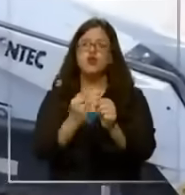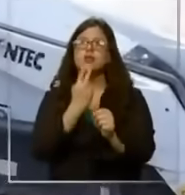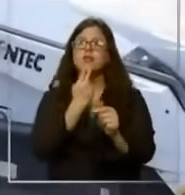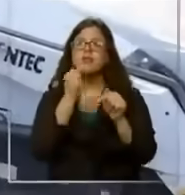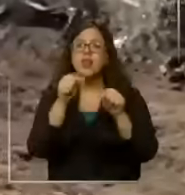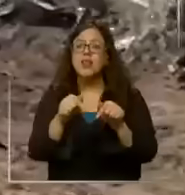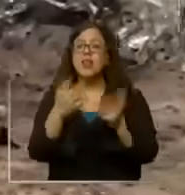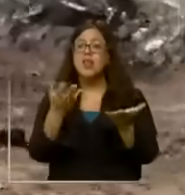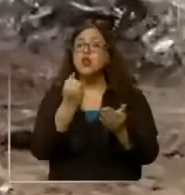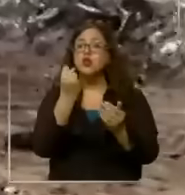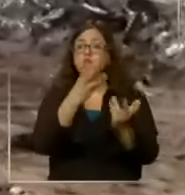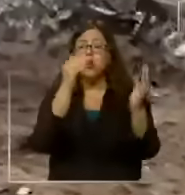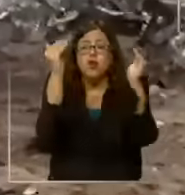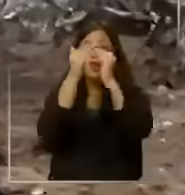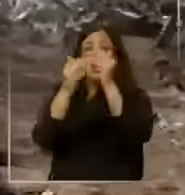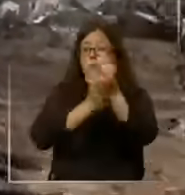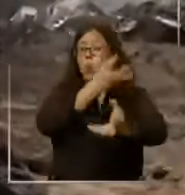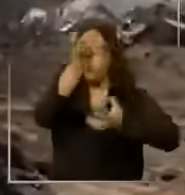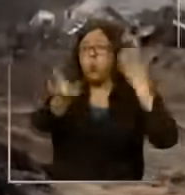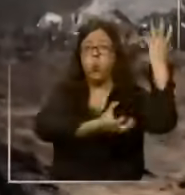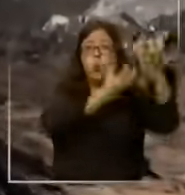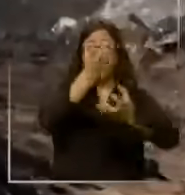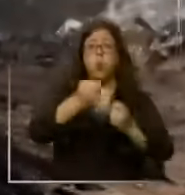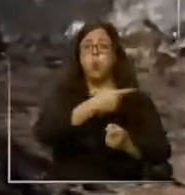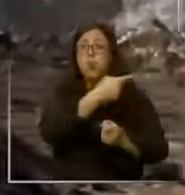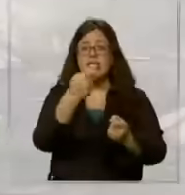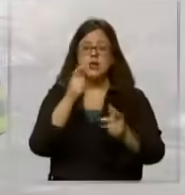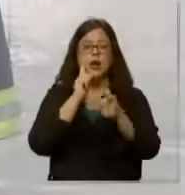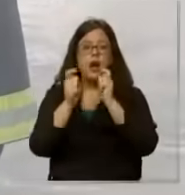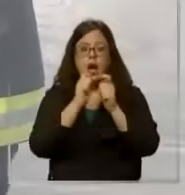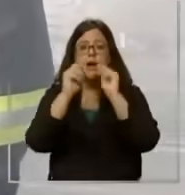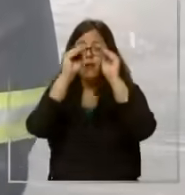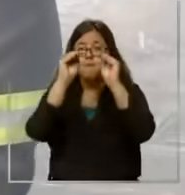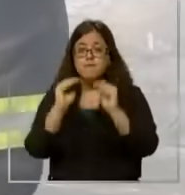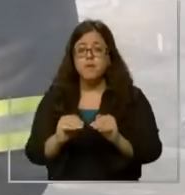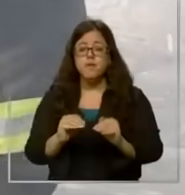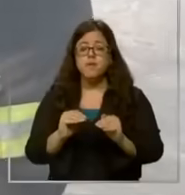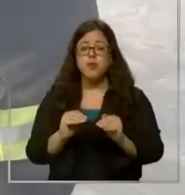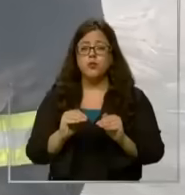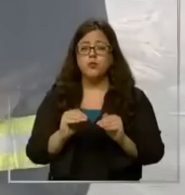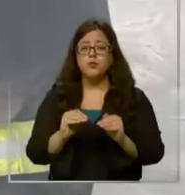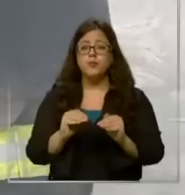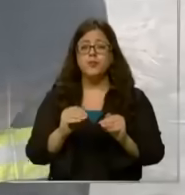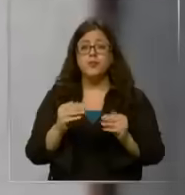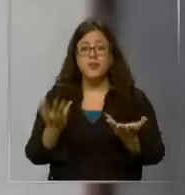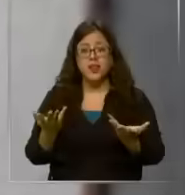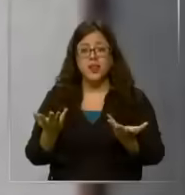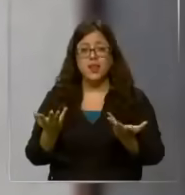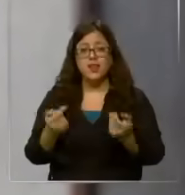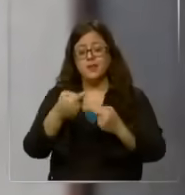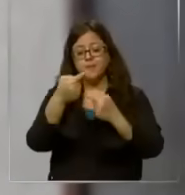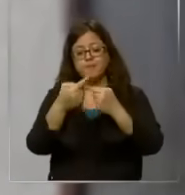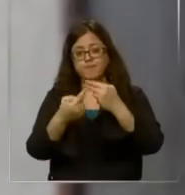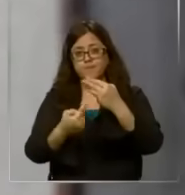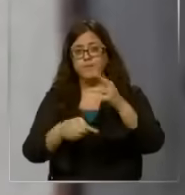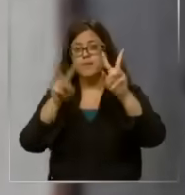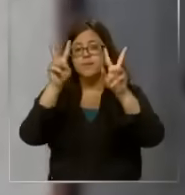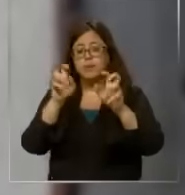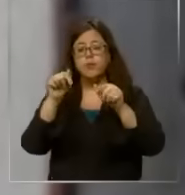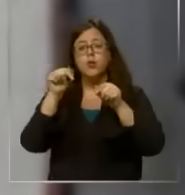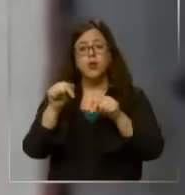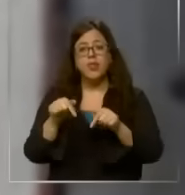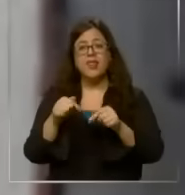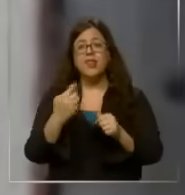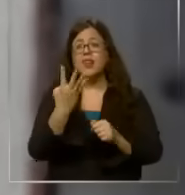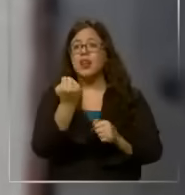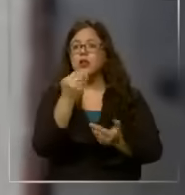Aquí la cantidad de viviendas ardiendo y otras cientos expuestas a sufrir el mismo desenlace se debe a una serie de factores que hoy hacen que